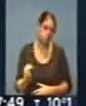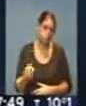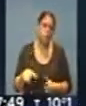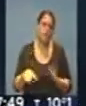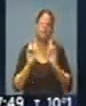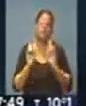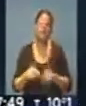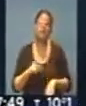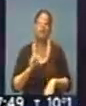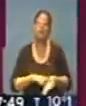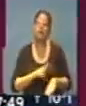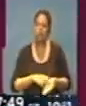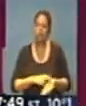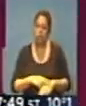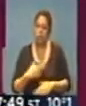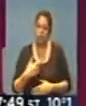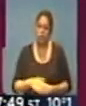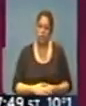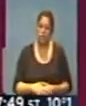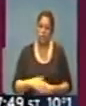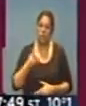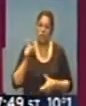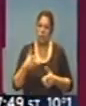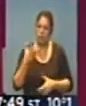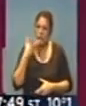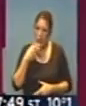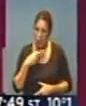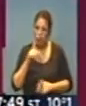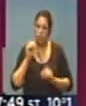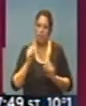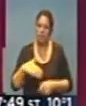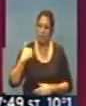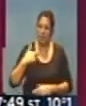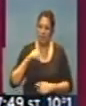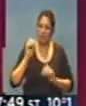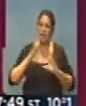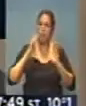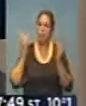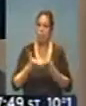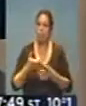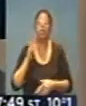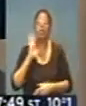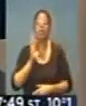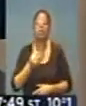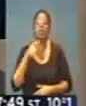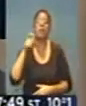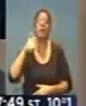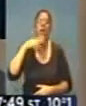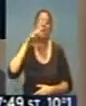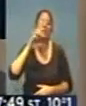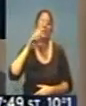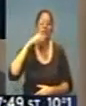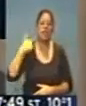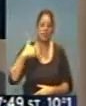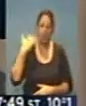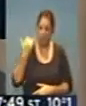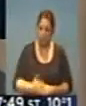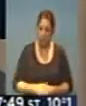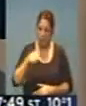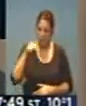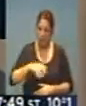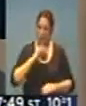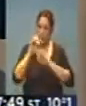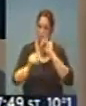en el reconocimiento por parte del público, tanto en Argentina como en el resto del mundo. Y aquí está, aquí le contamos